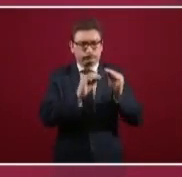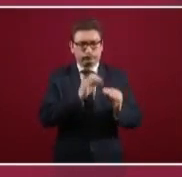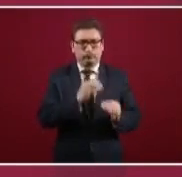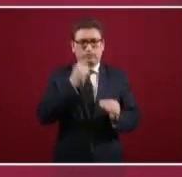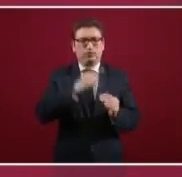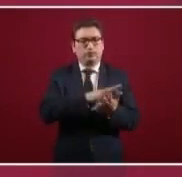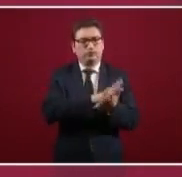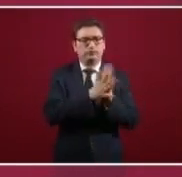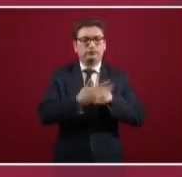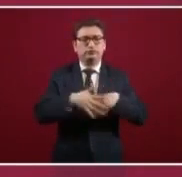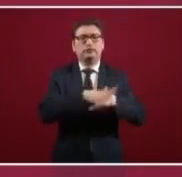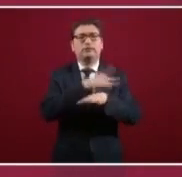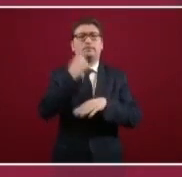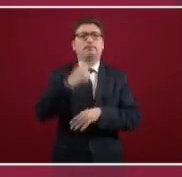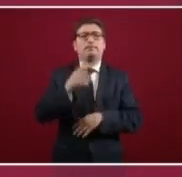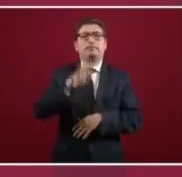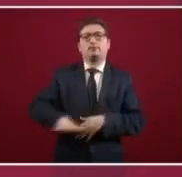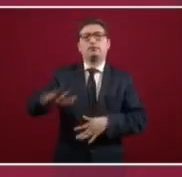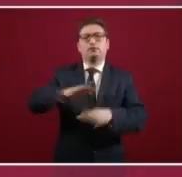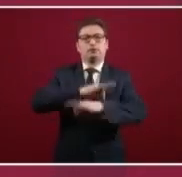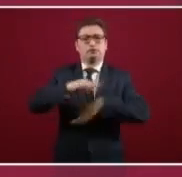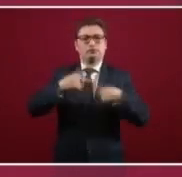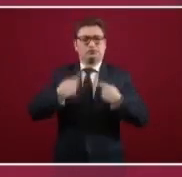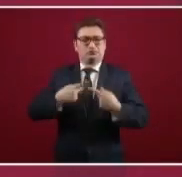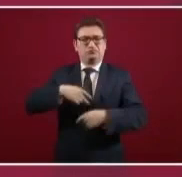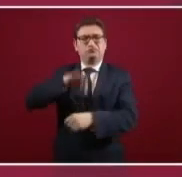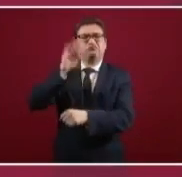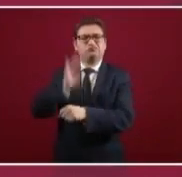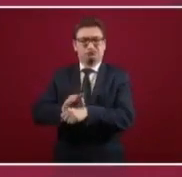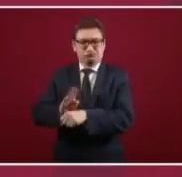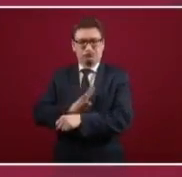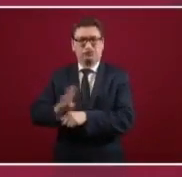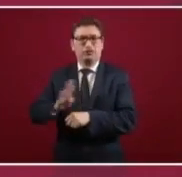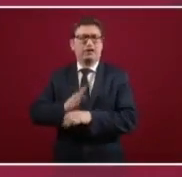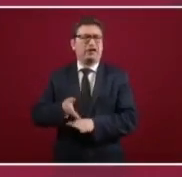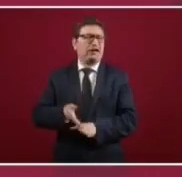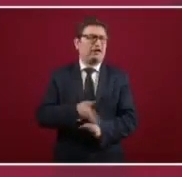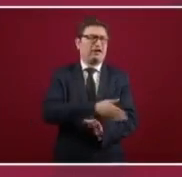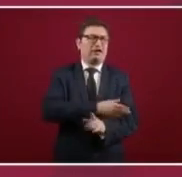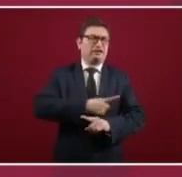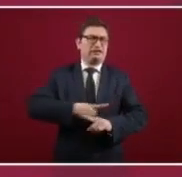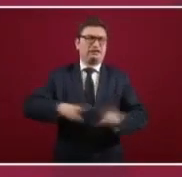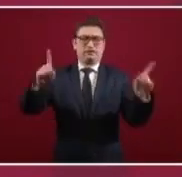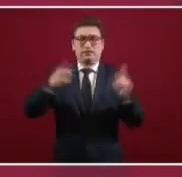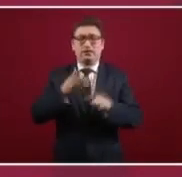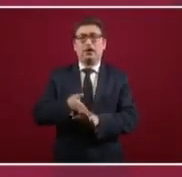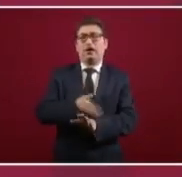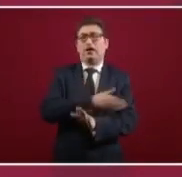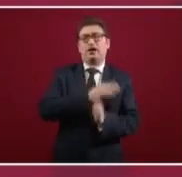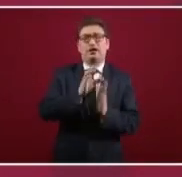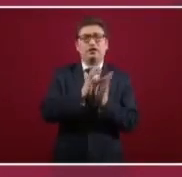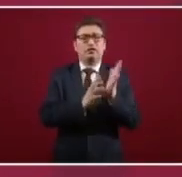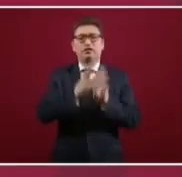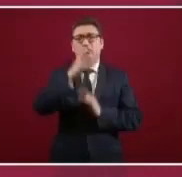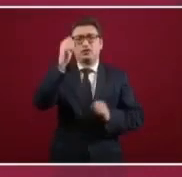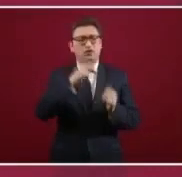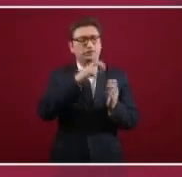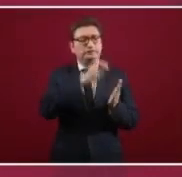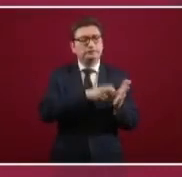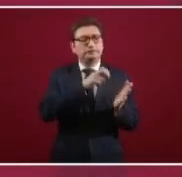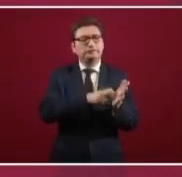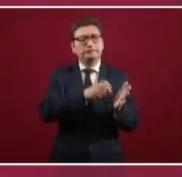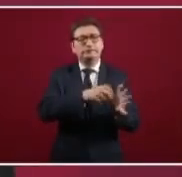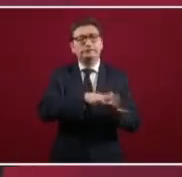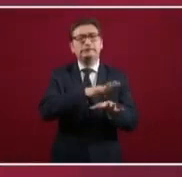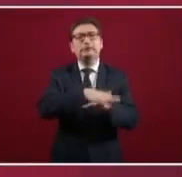no como era antes que se modificó la constitución en las leyes para